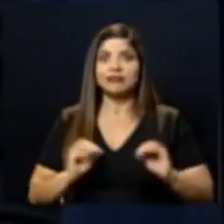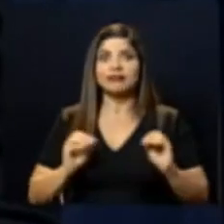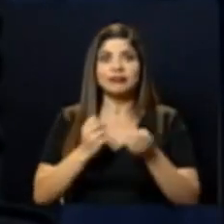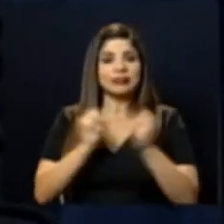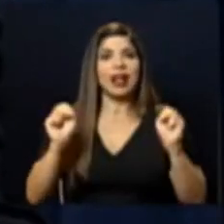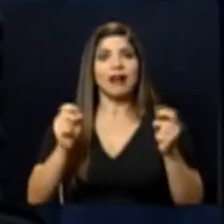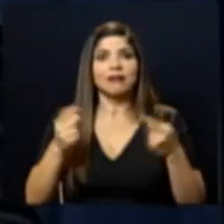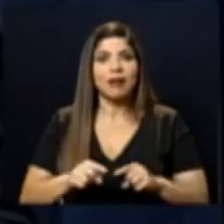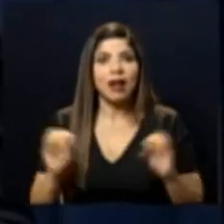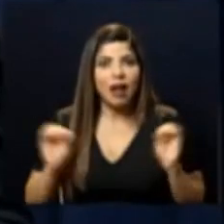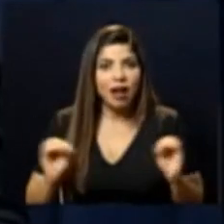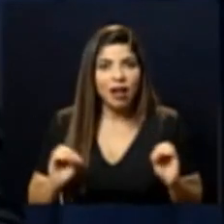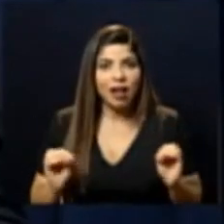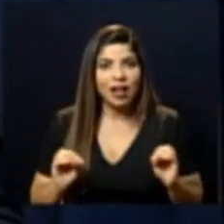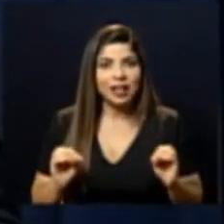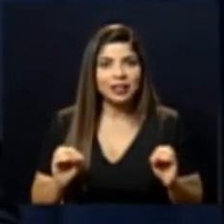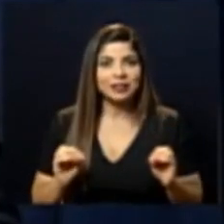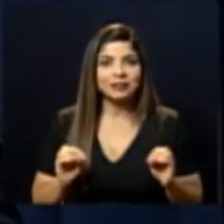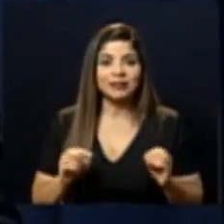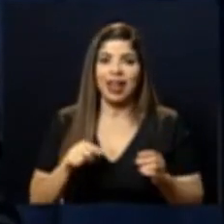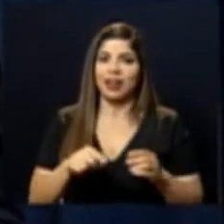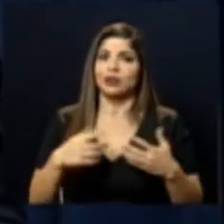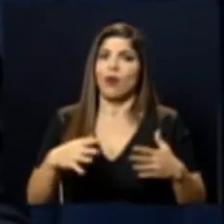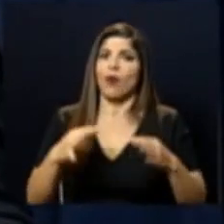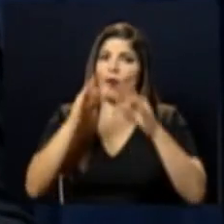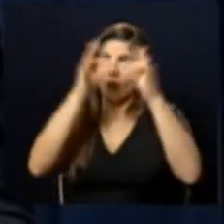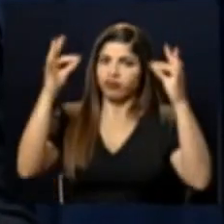ocurrió. Y eso dice mucho.